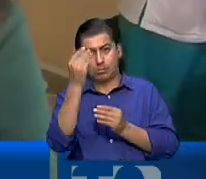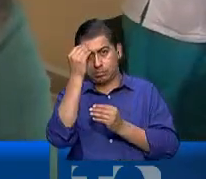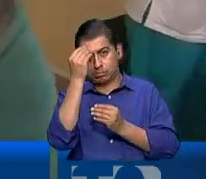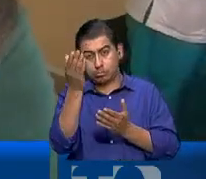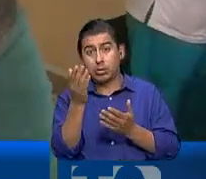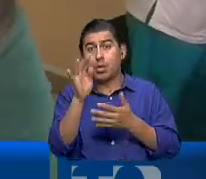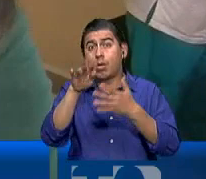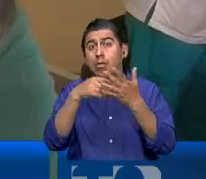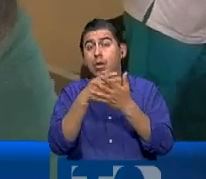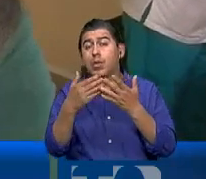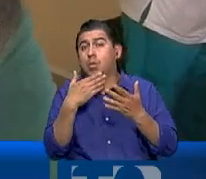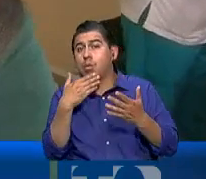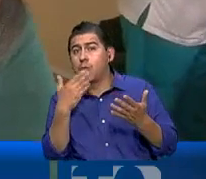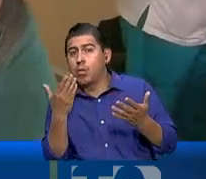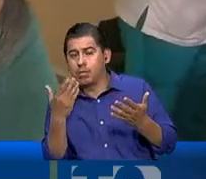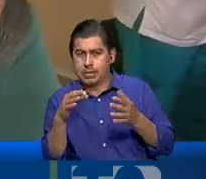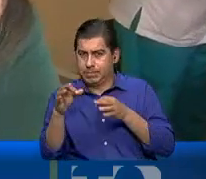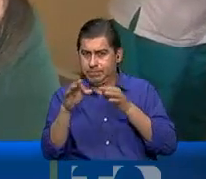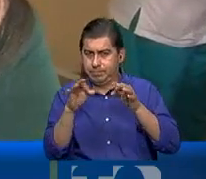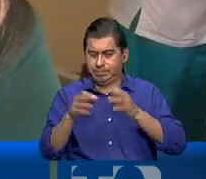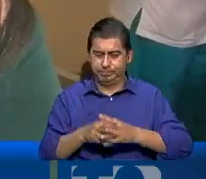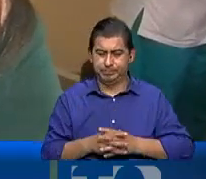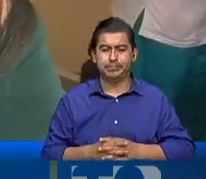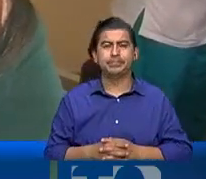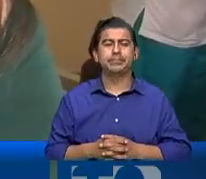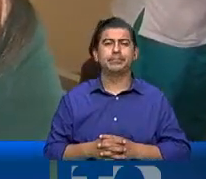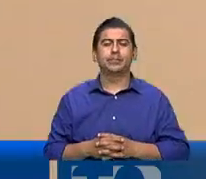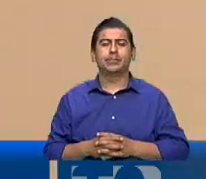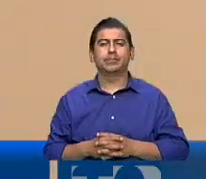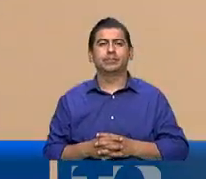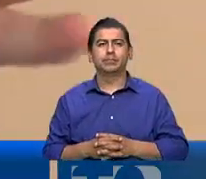el calendario que ha dispuesto el Ministerio de Salud Pública. Veamos.